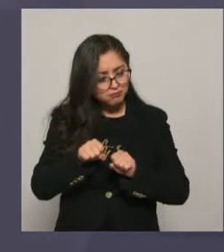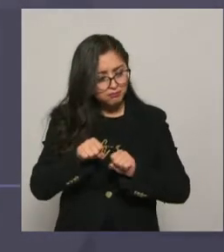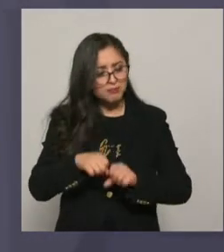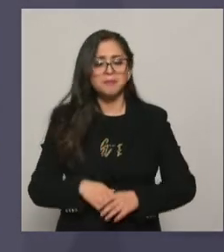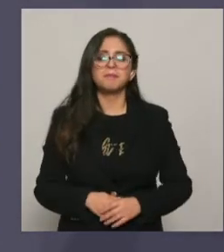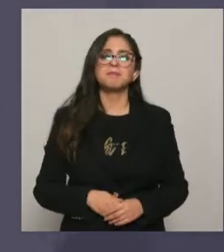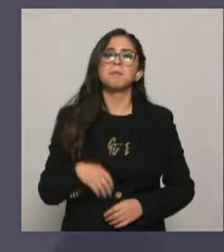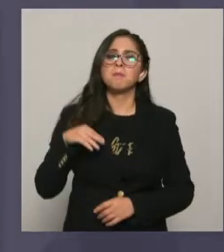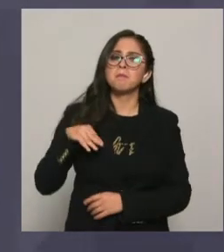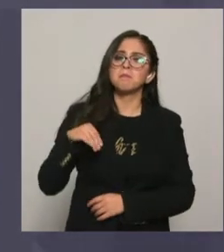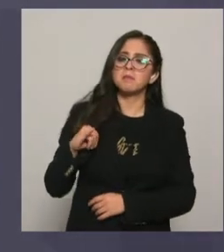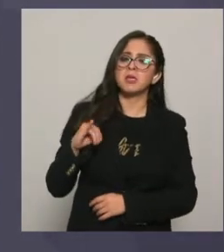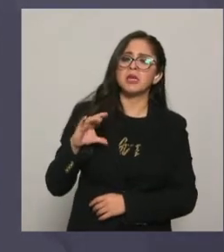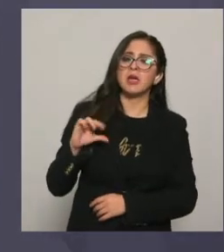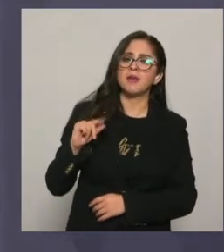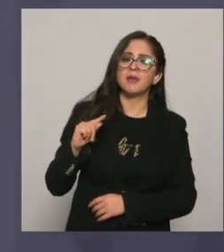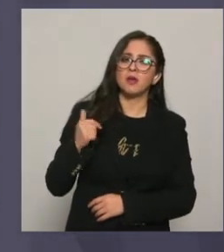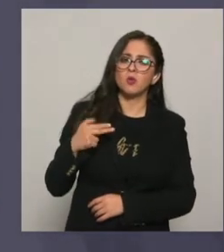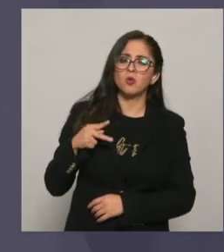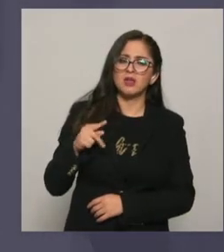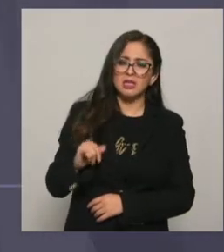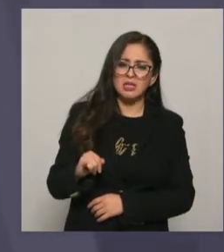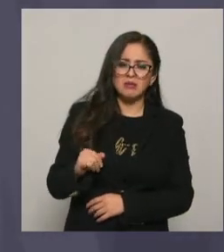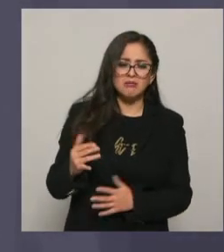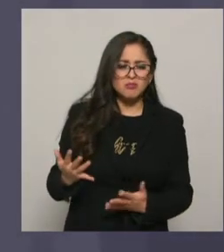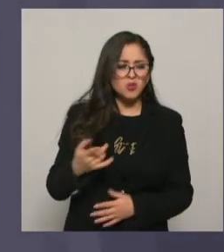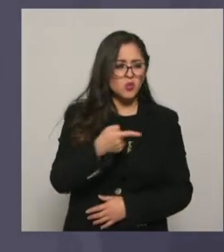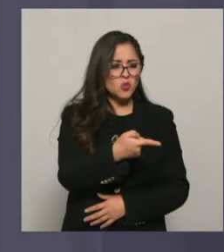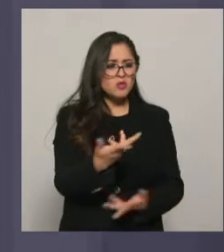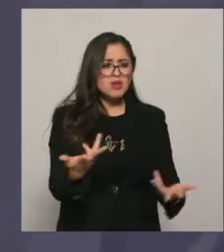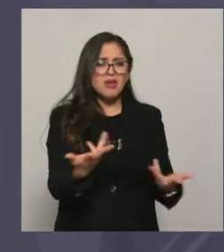Mictlantecutli, ¿qué harás con ellos, Quetzalcóatl?